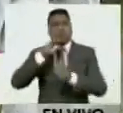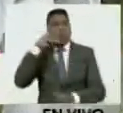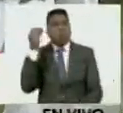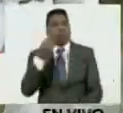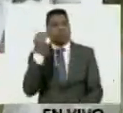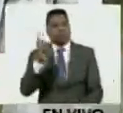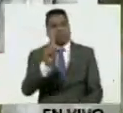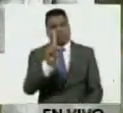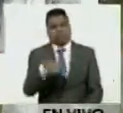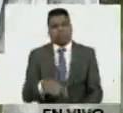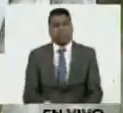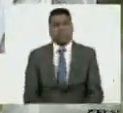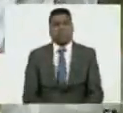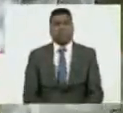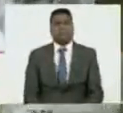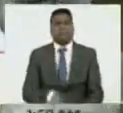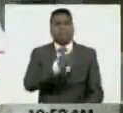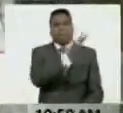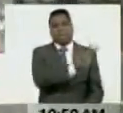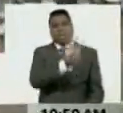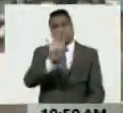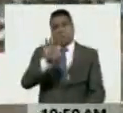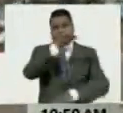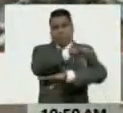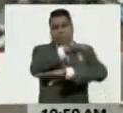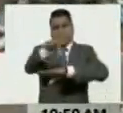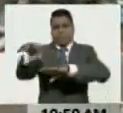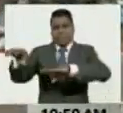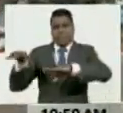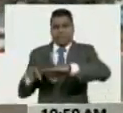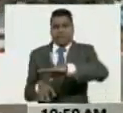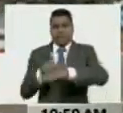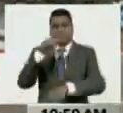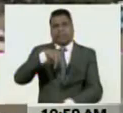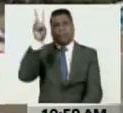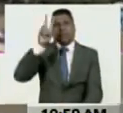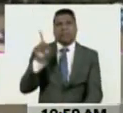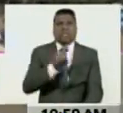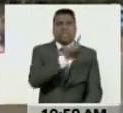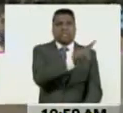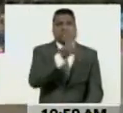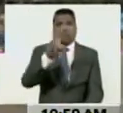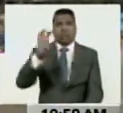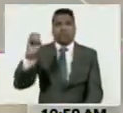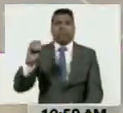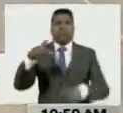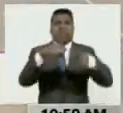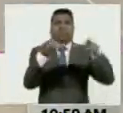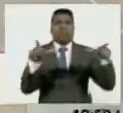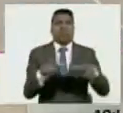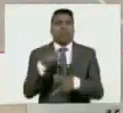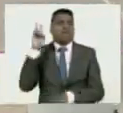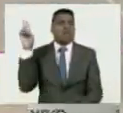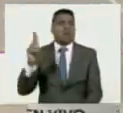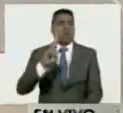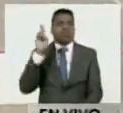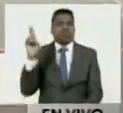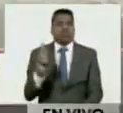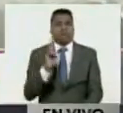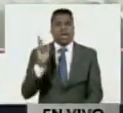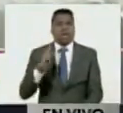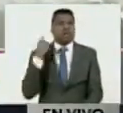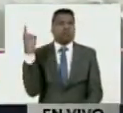Deporte en los 24 estados del país. 120 espacios fueron utilizados. Solo